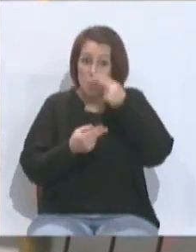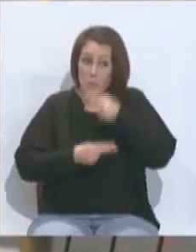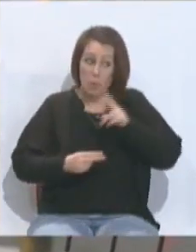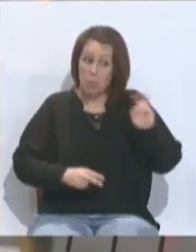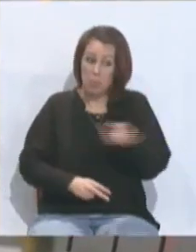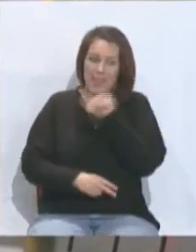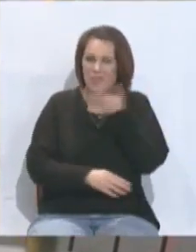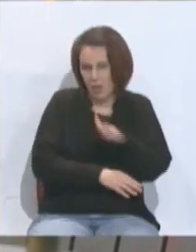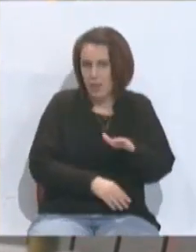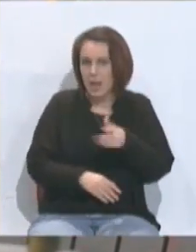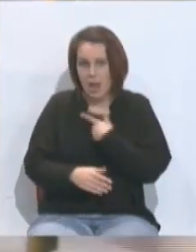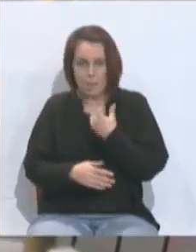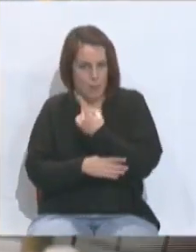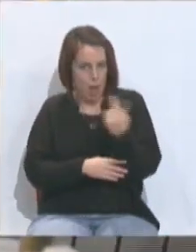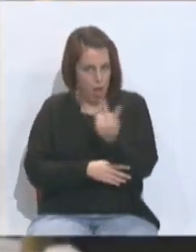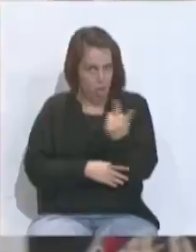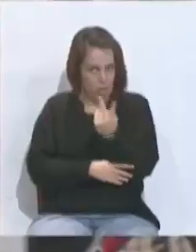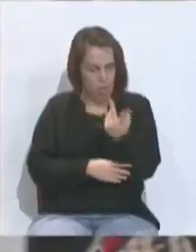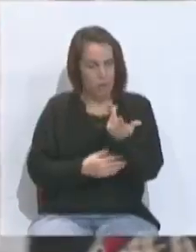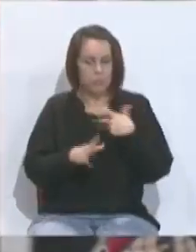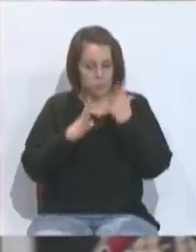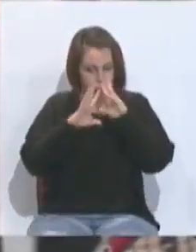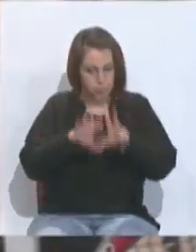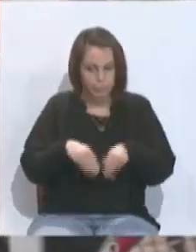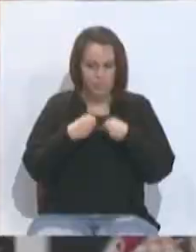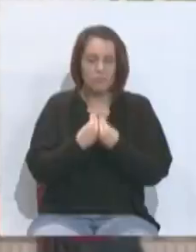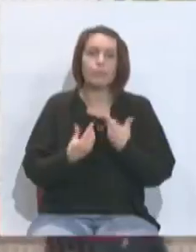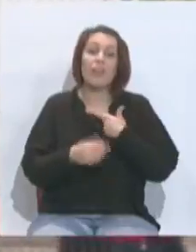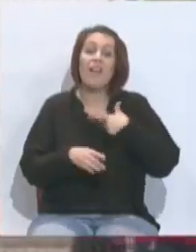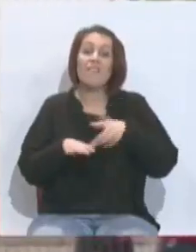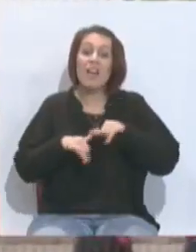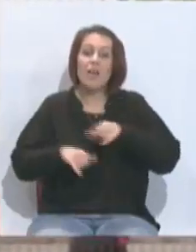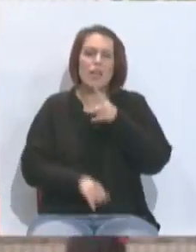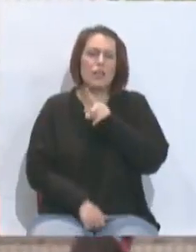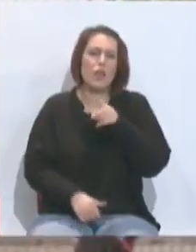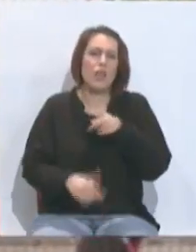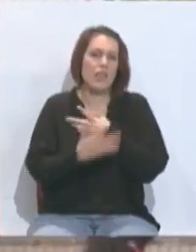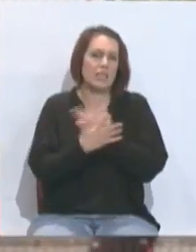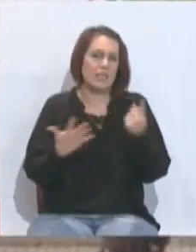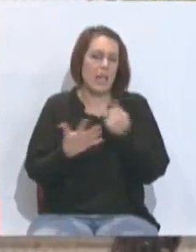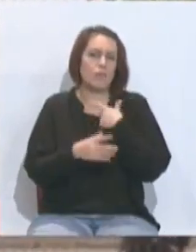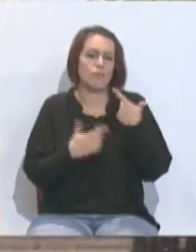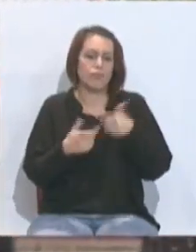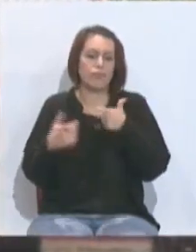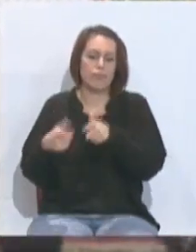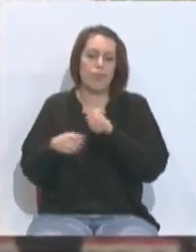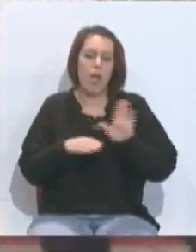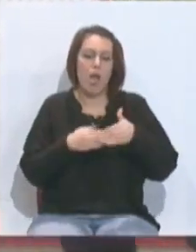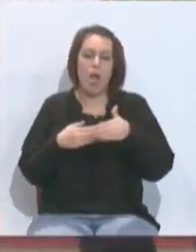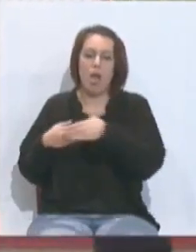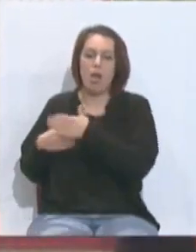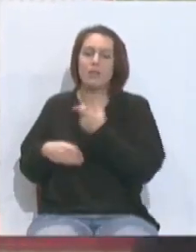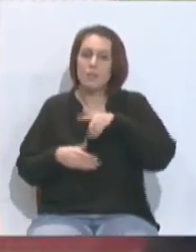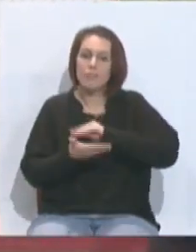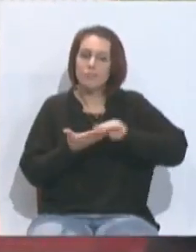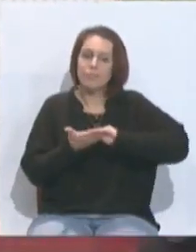entre infantil y primaria. En la Bahía, la cifra asciende a 126 unidades suprimidas. El estudio también ha contemplado el